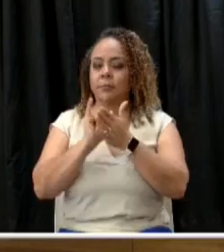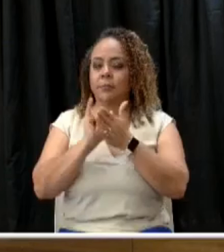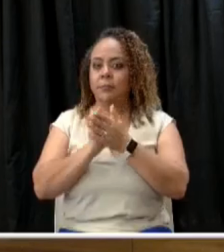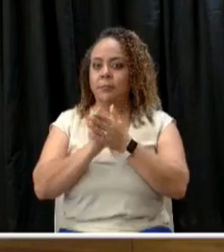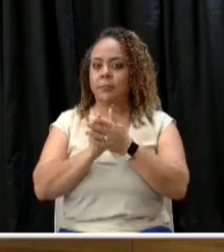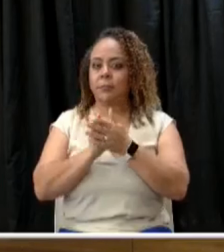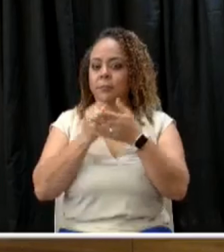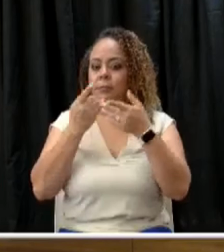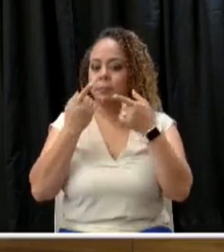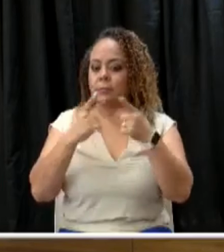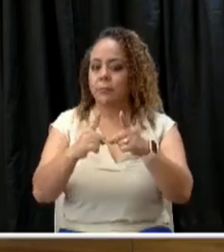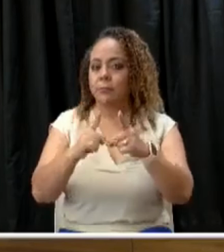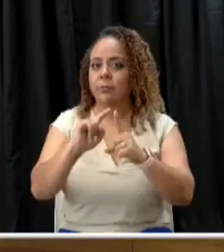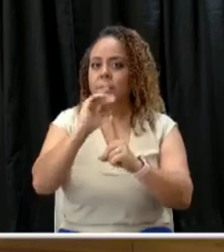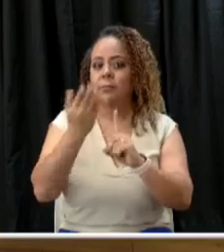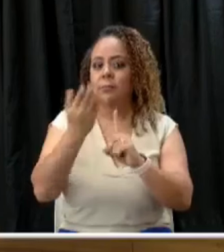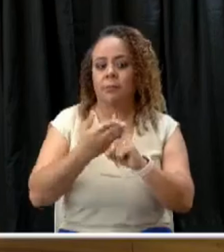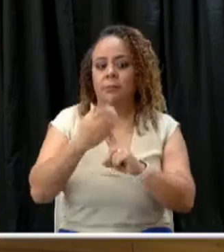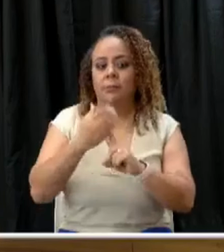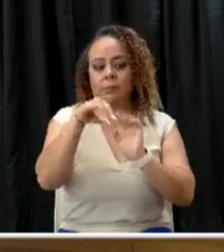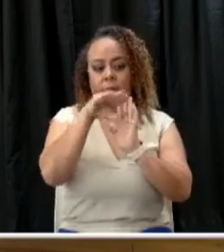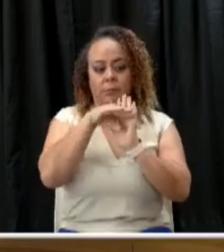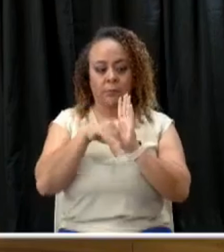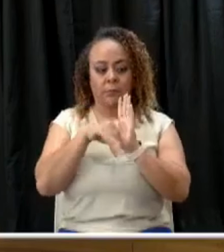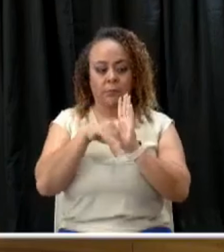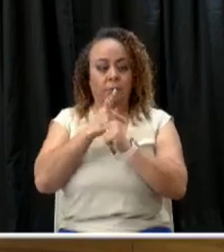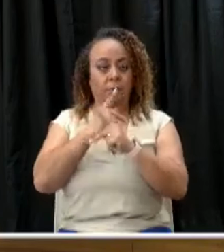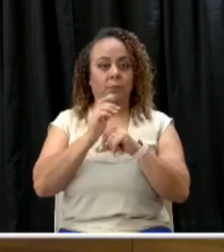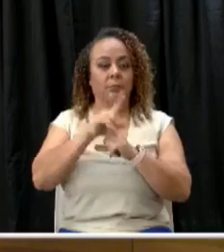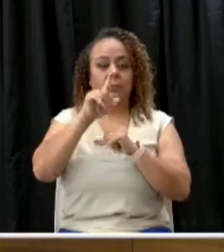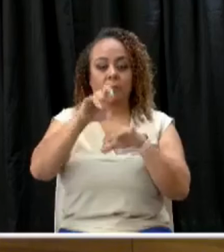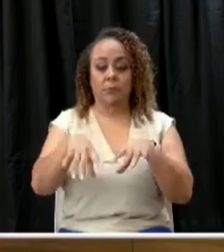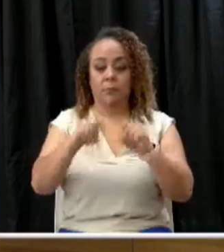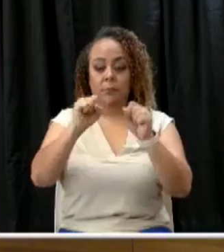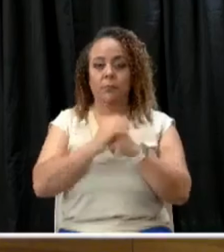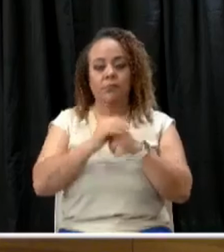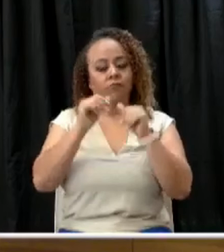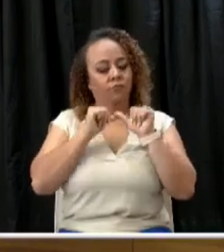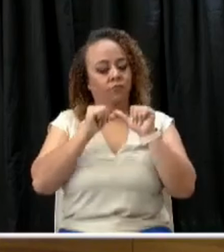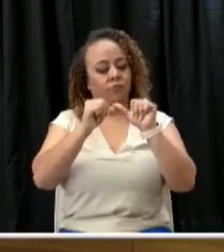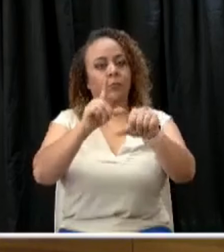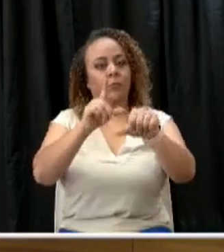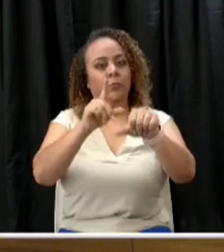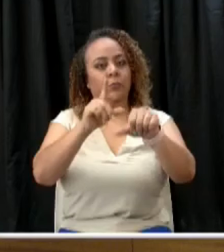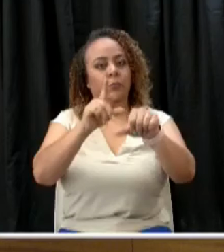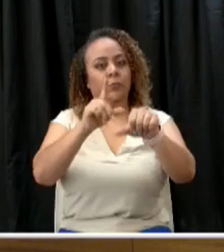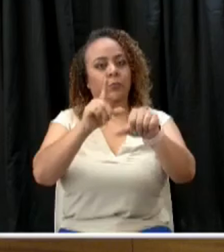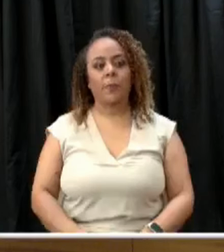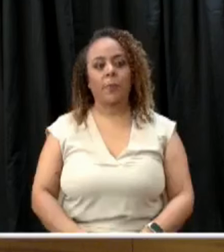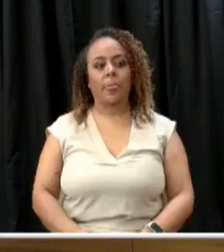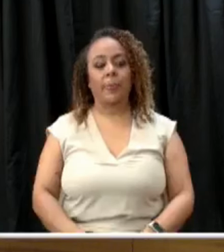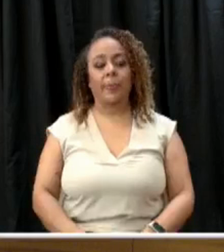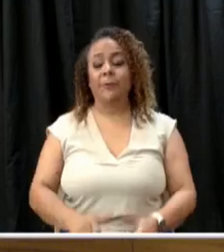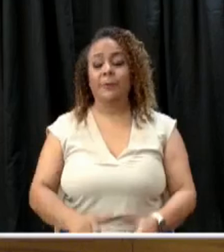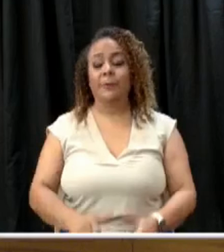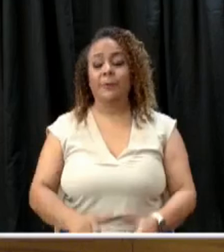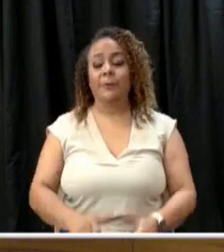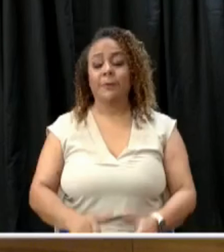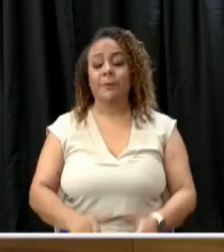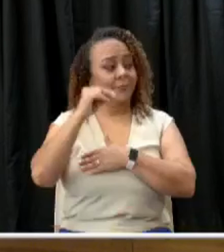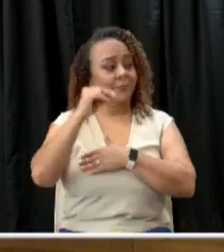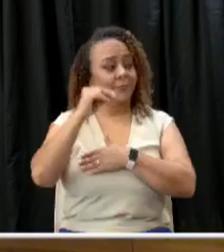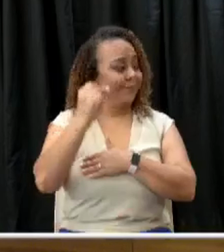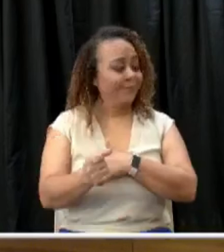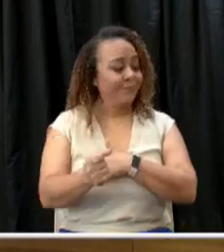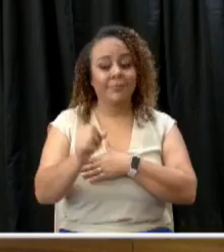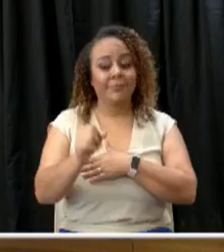está perjudicando y que las medidas de prevención que debemos de tomar deben de ser sostenibles en el tiempo. O sea, esto no es de un día, no es